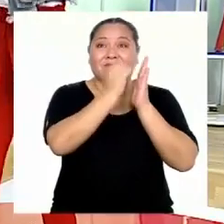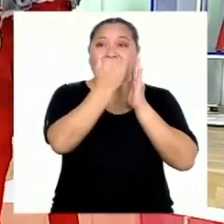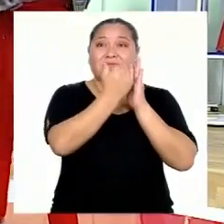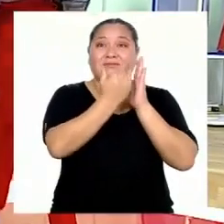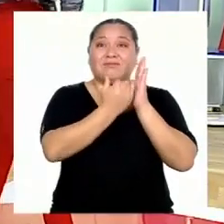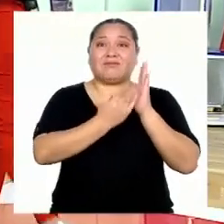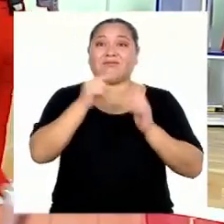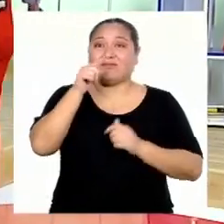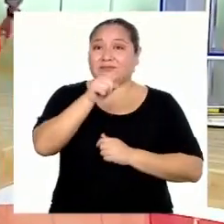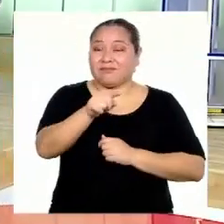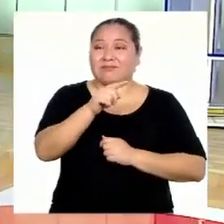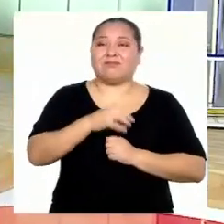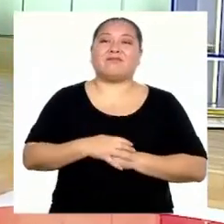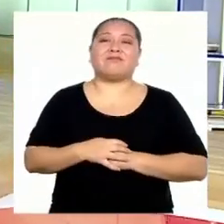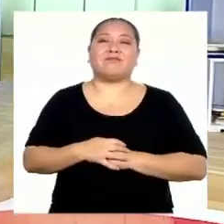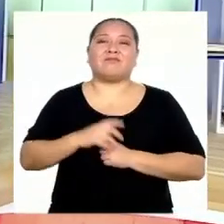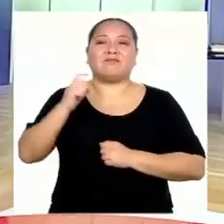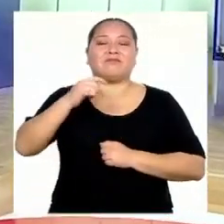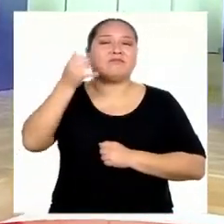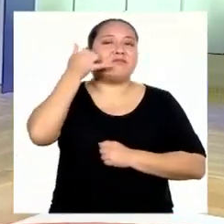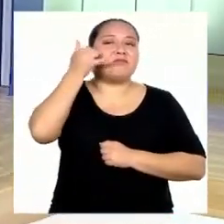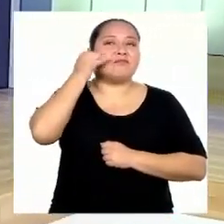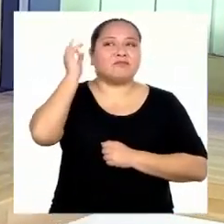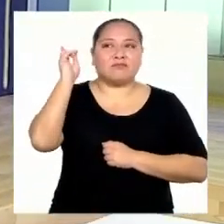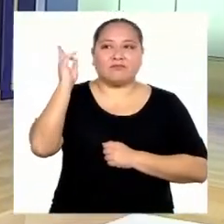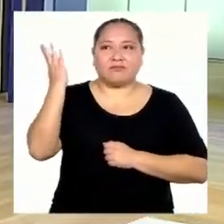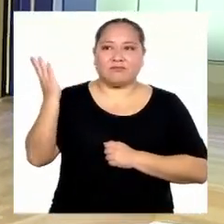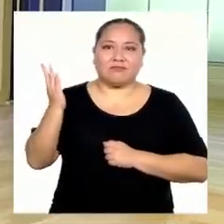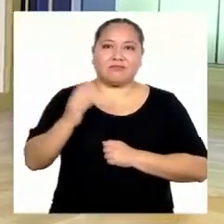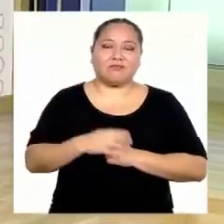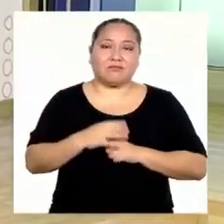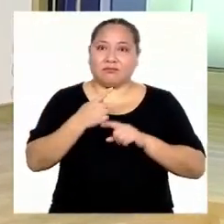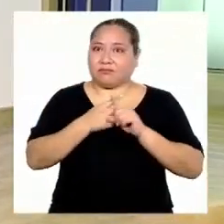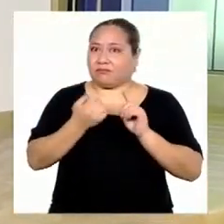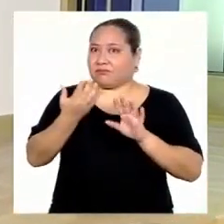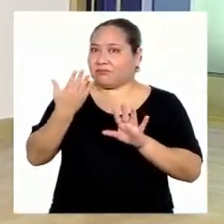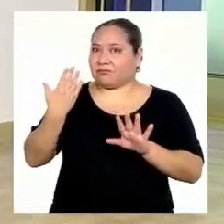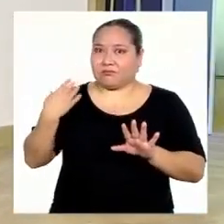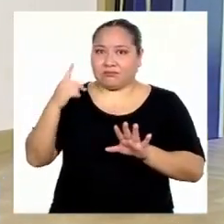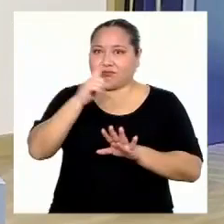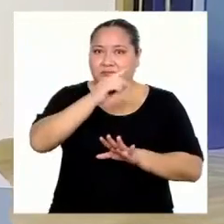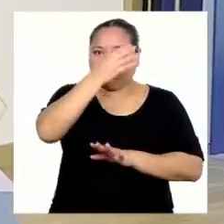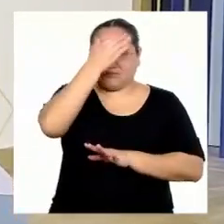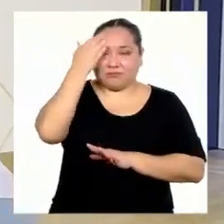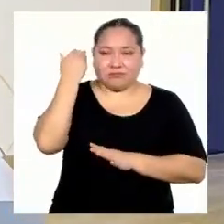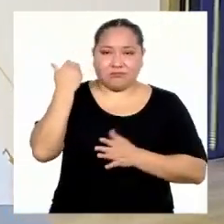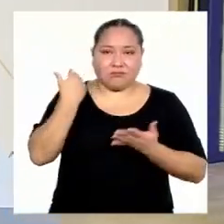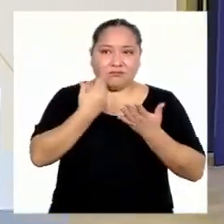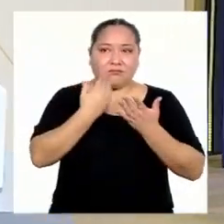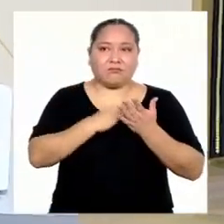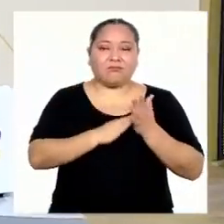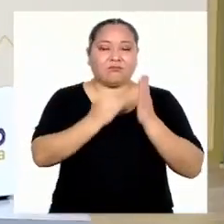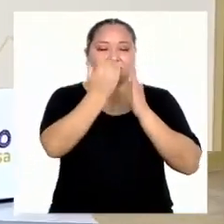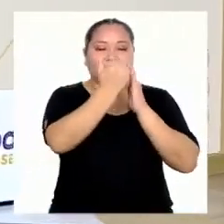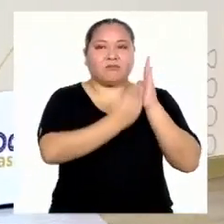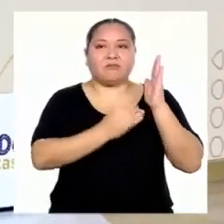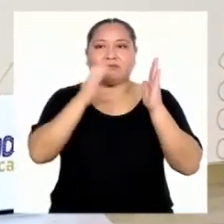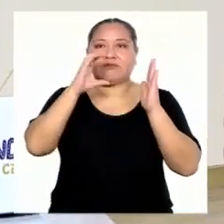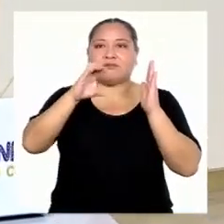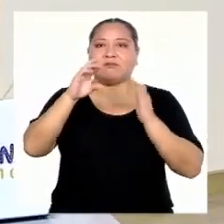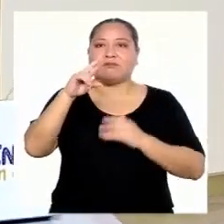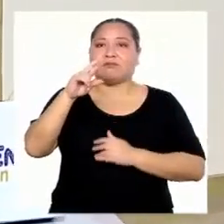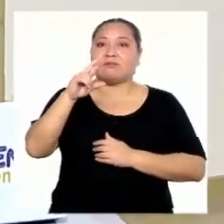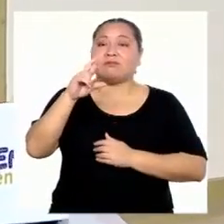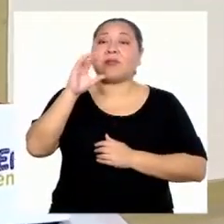Para eso, vamos a llamar a la profesora. Pero antes, no se olviden de tener cerca su cartilla, lápiz y papel